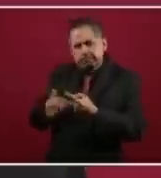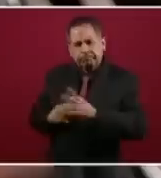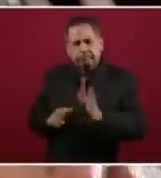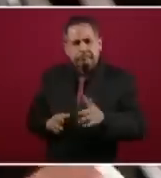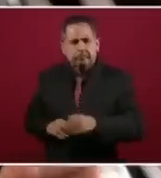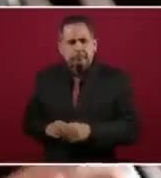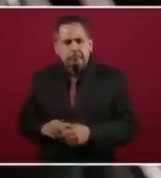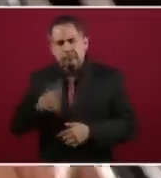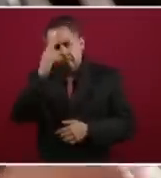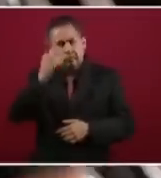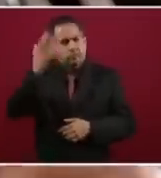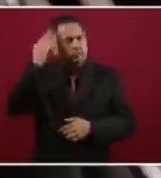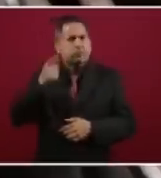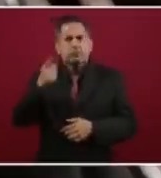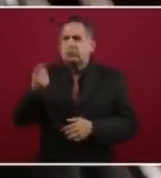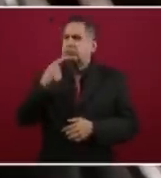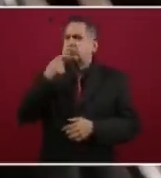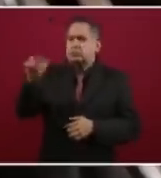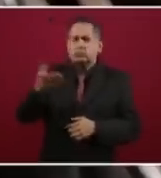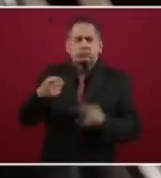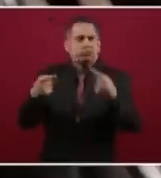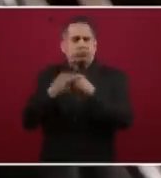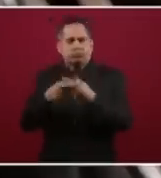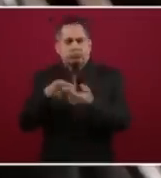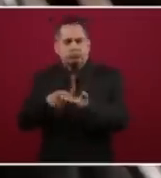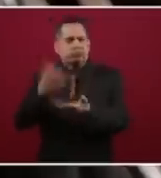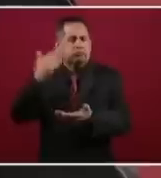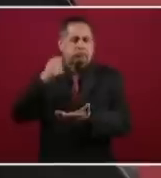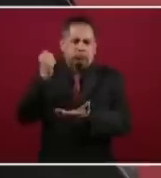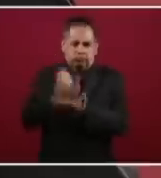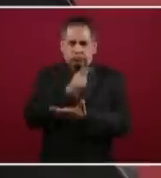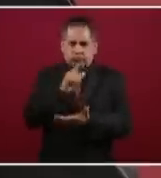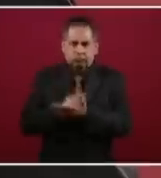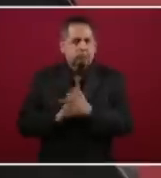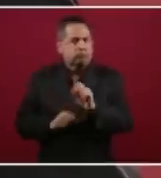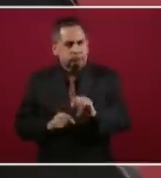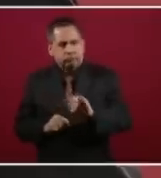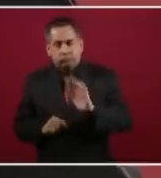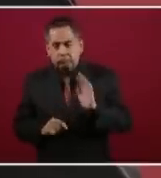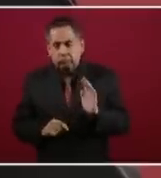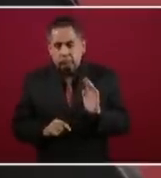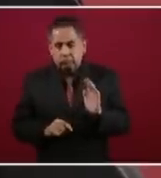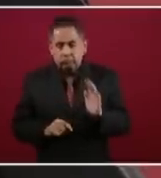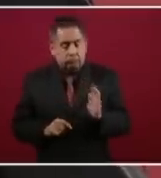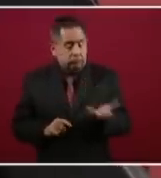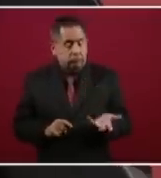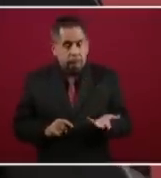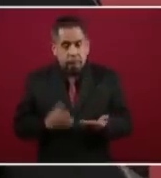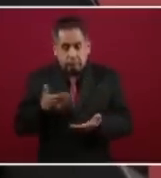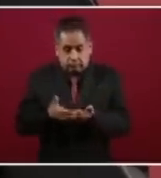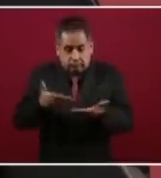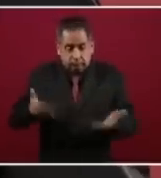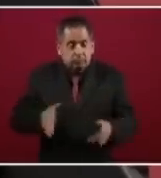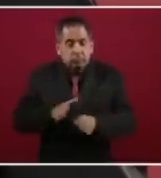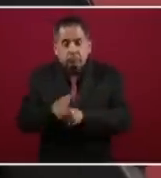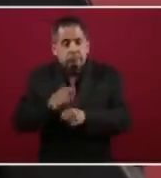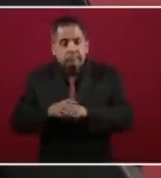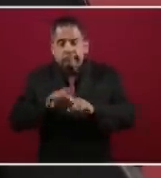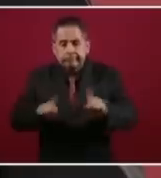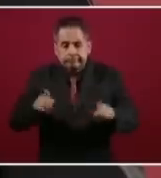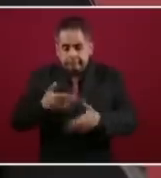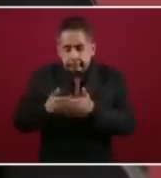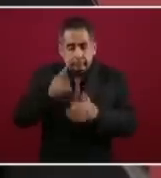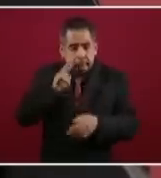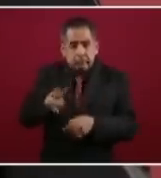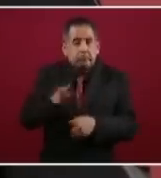interpuso una acción de inconstitucionalidad cuando esto se aprobó. Sí. Pero hay que ver ahora qué